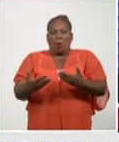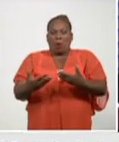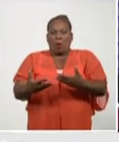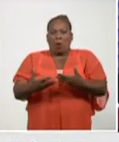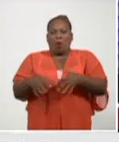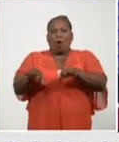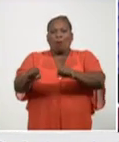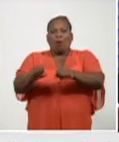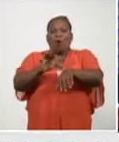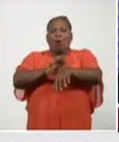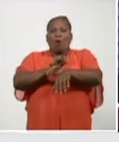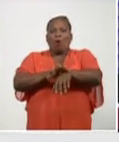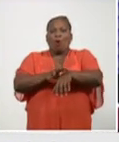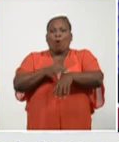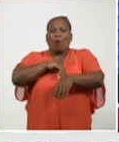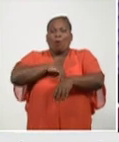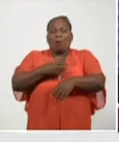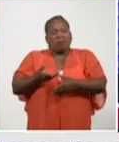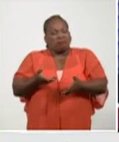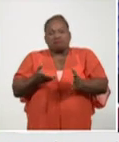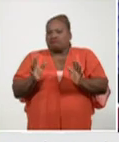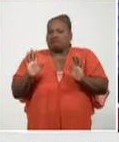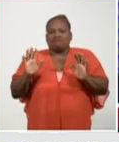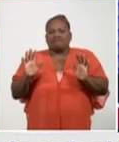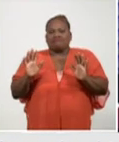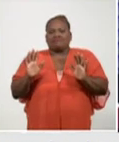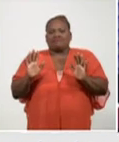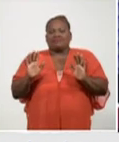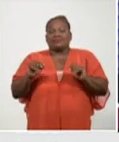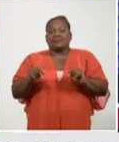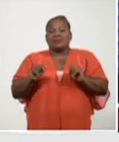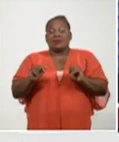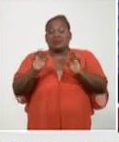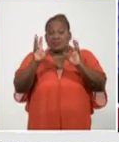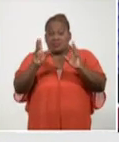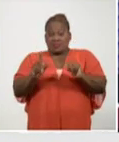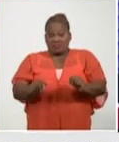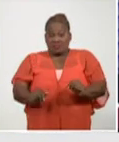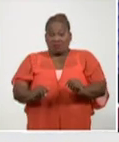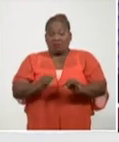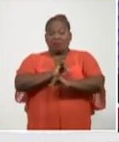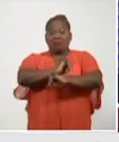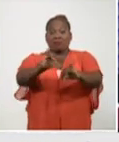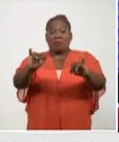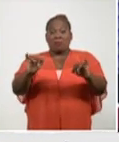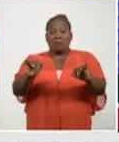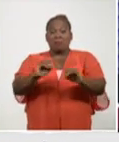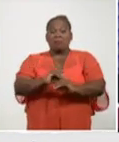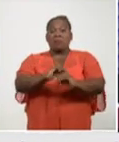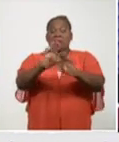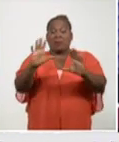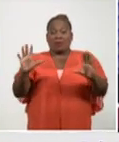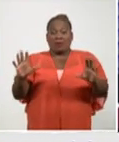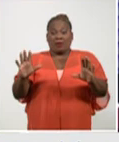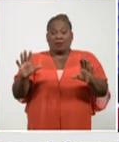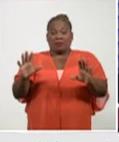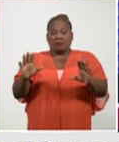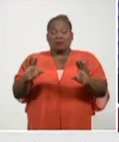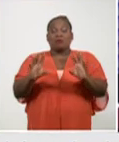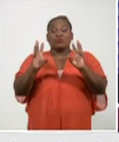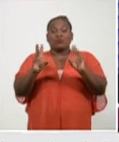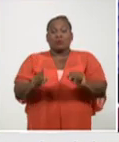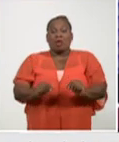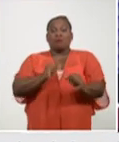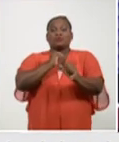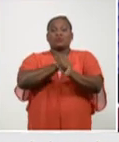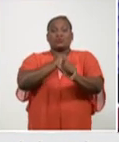infección, y realmente esto es una cifra que la damos aquí en la mañana porque es el resultado del trabajo de la